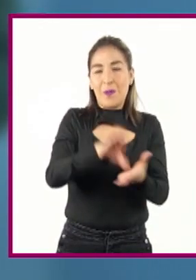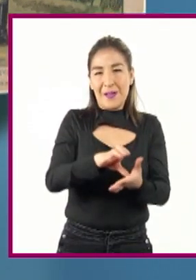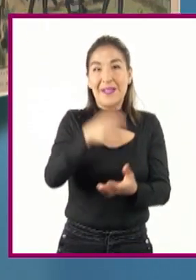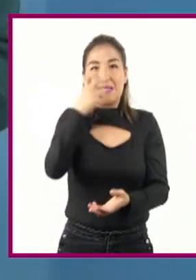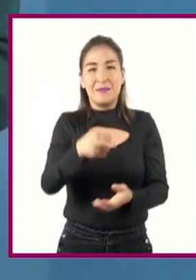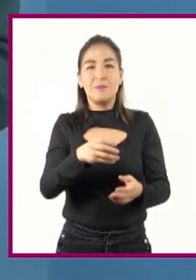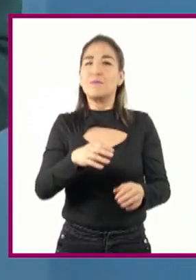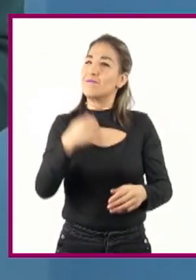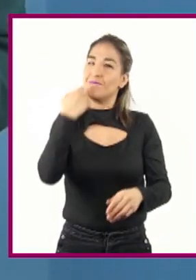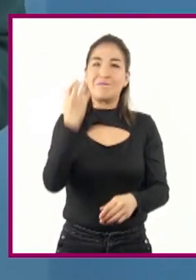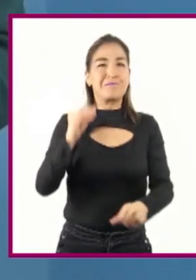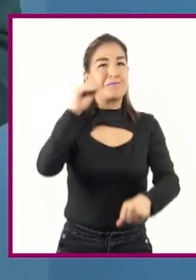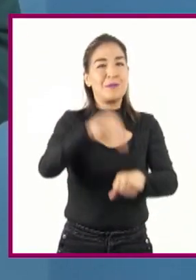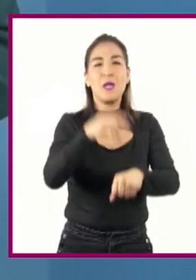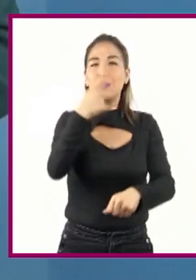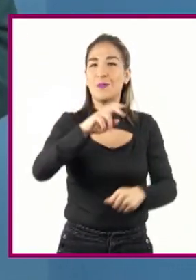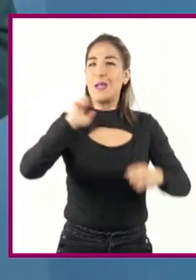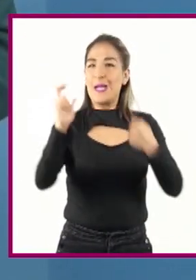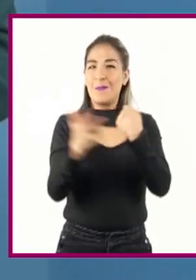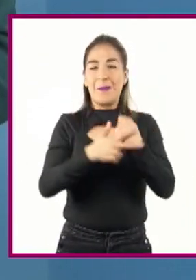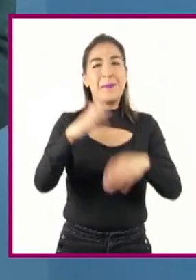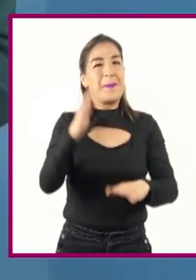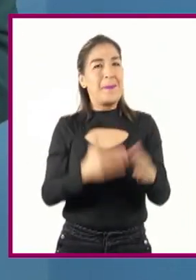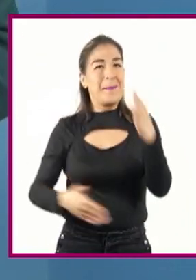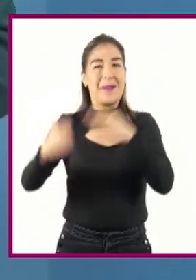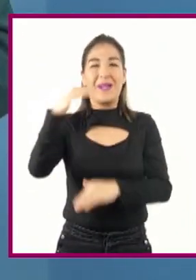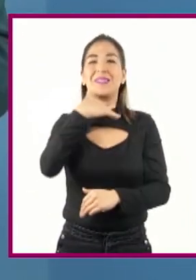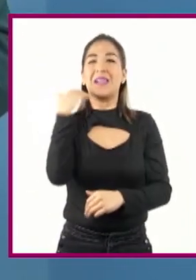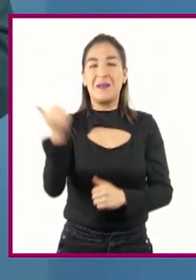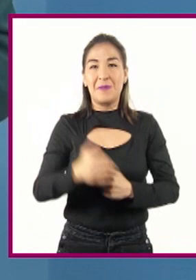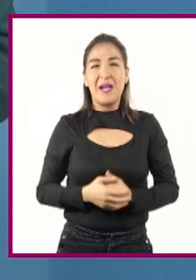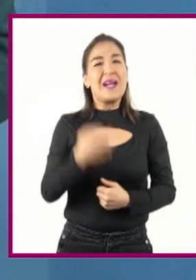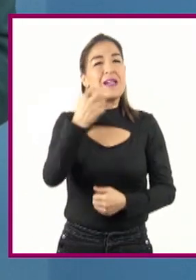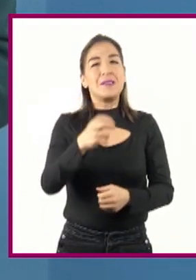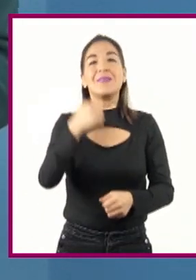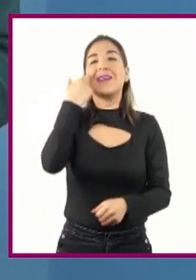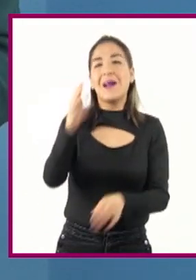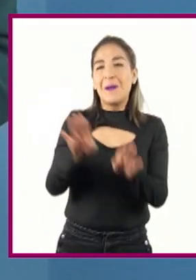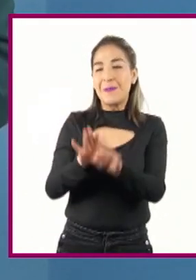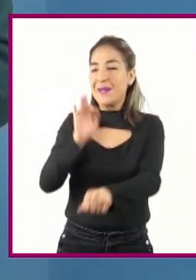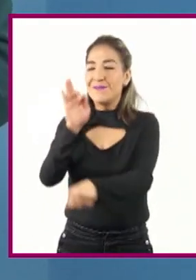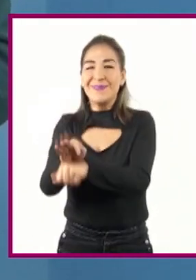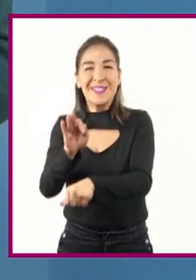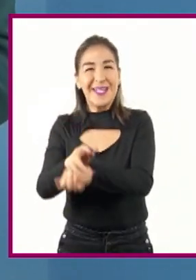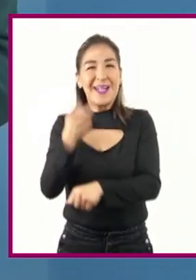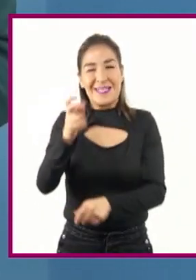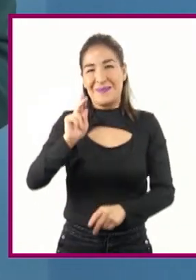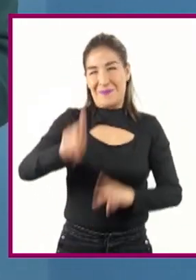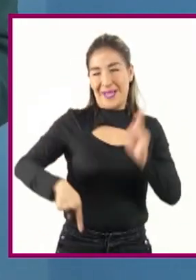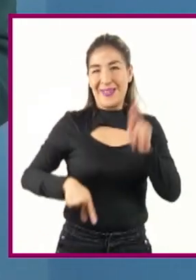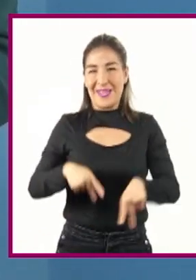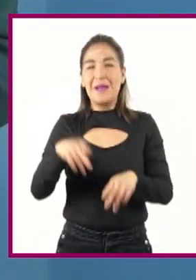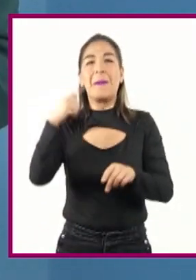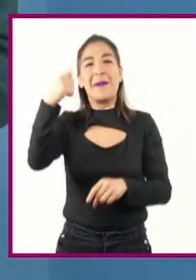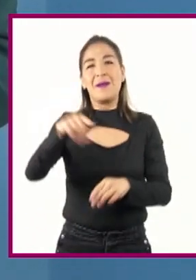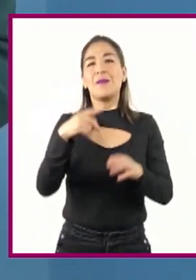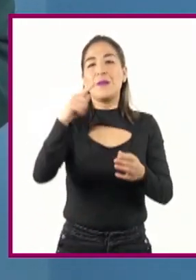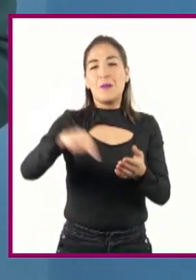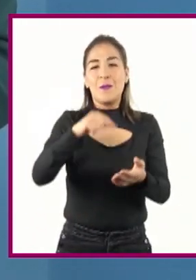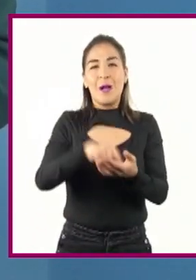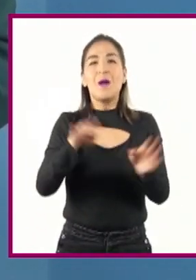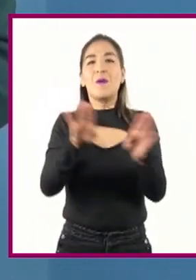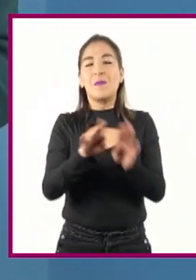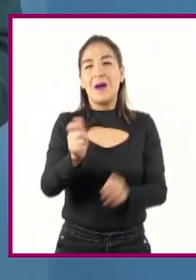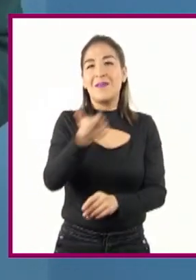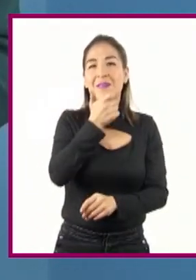potencia en Europa. Así que, con el pretexto de apoyar al Imperio Austrohúngaro, Alemania le declaró la